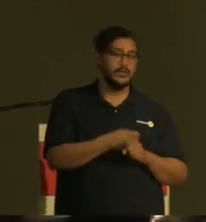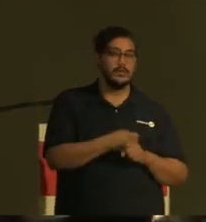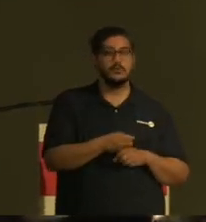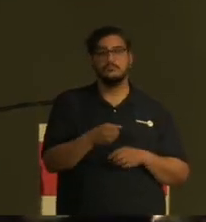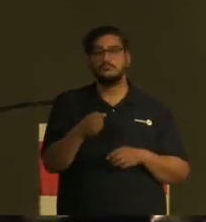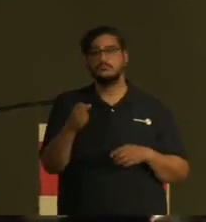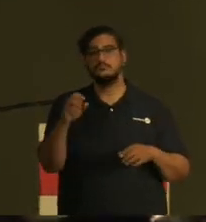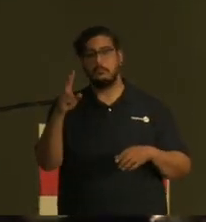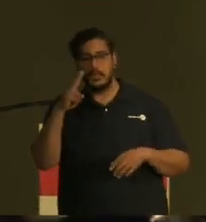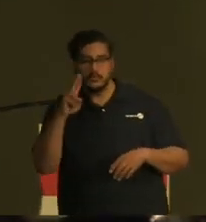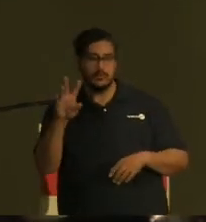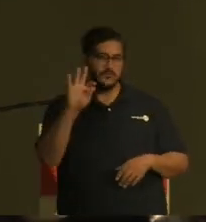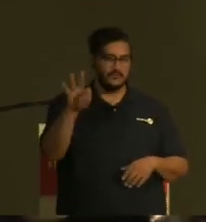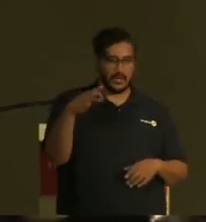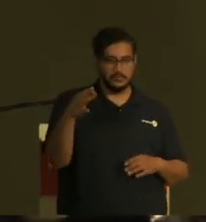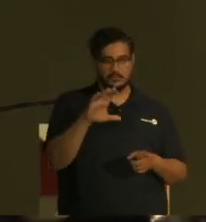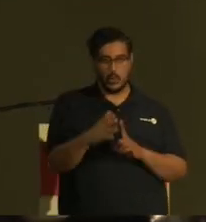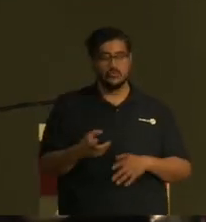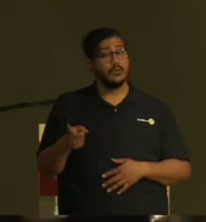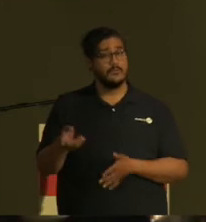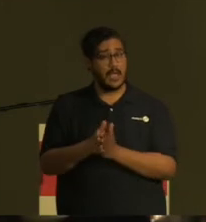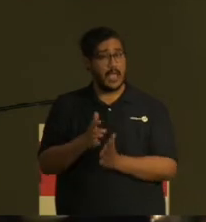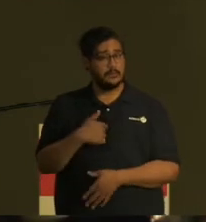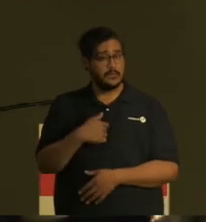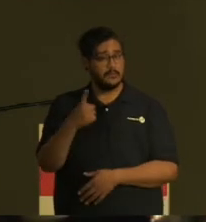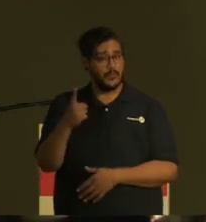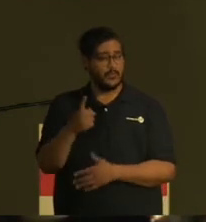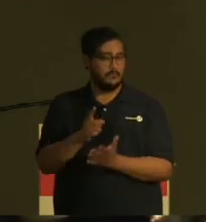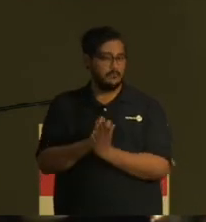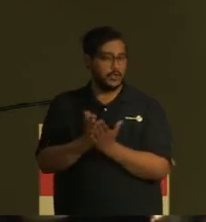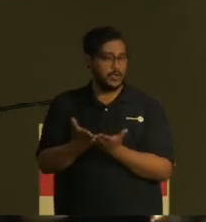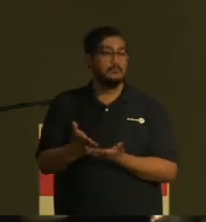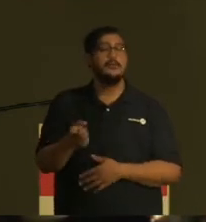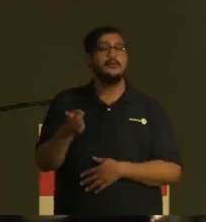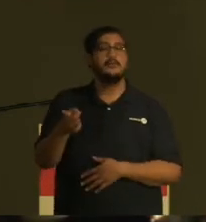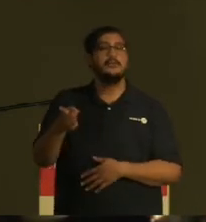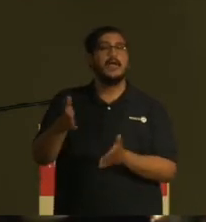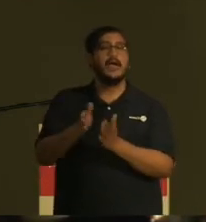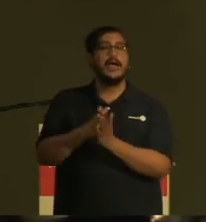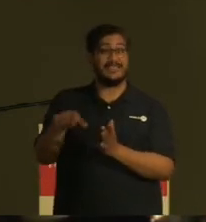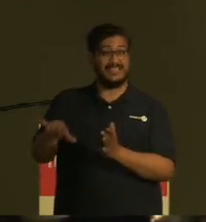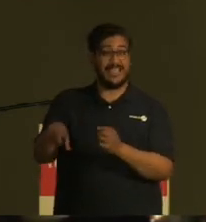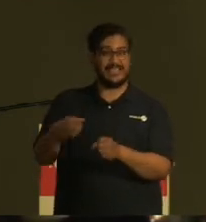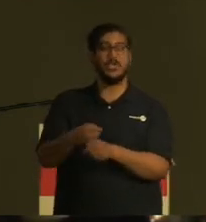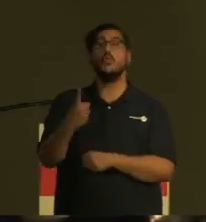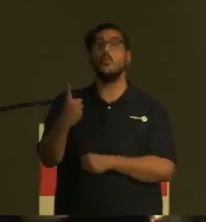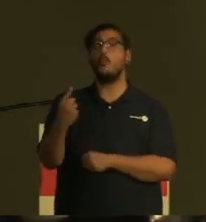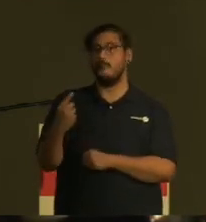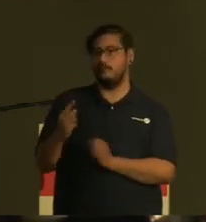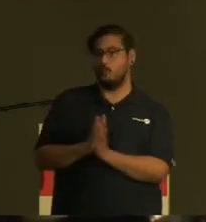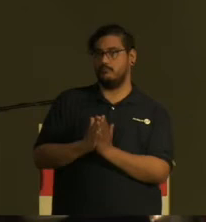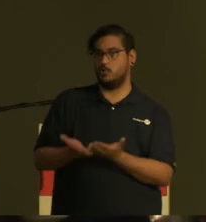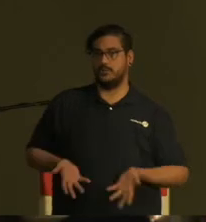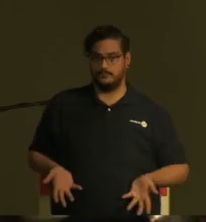cultural. Y Gallimard me pidió un libro, me ha publicado algunos libros, y pidió para ese año un libro más. Y